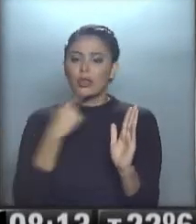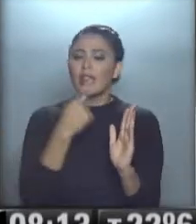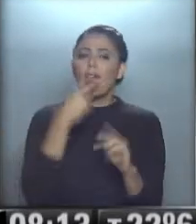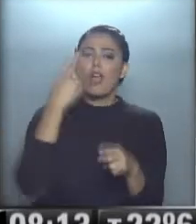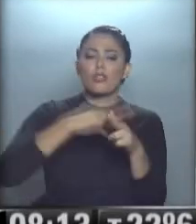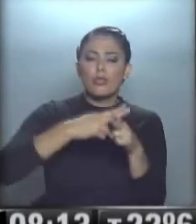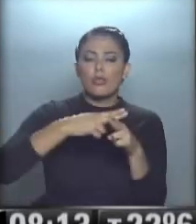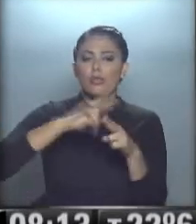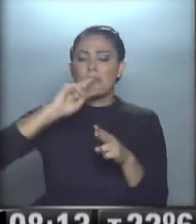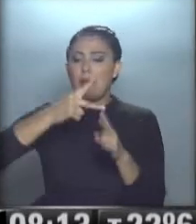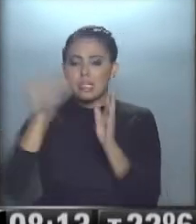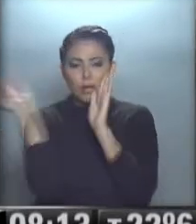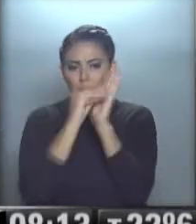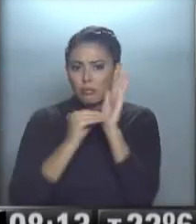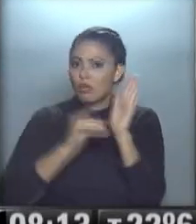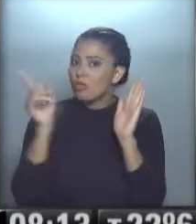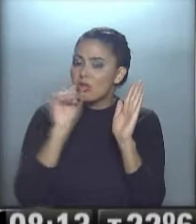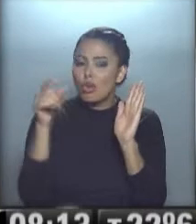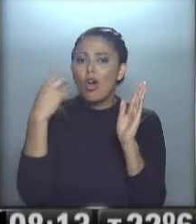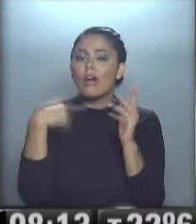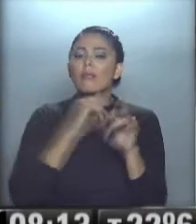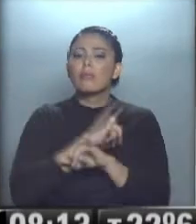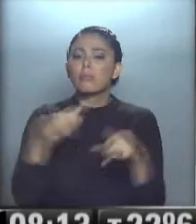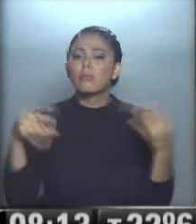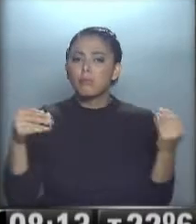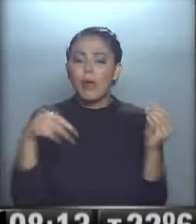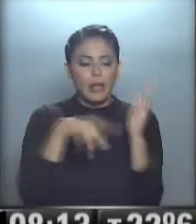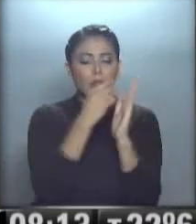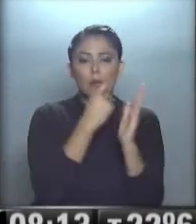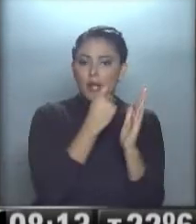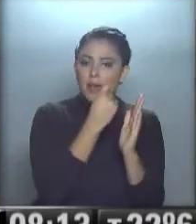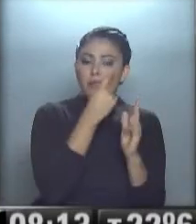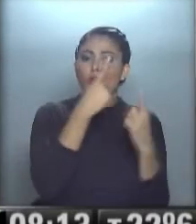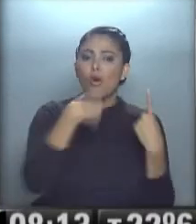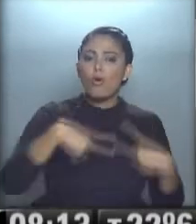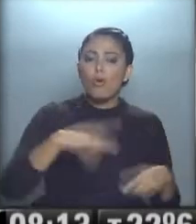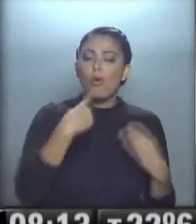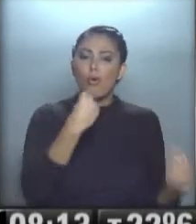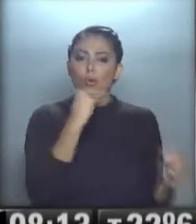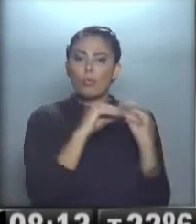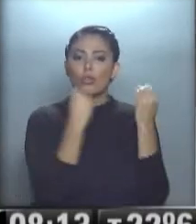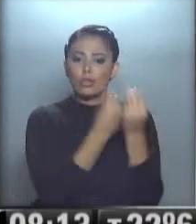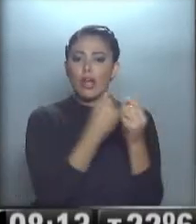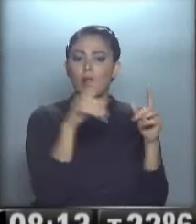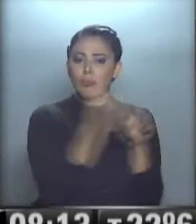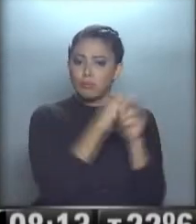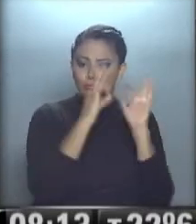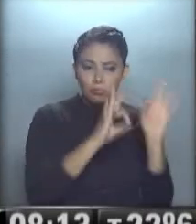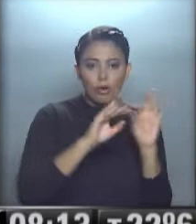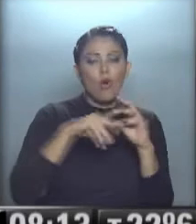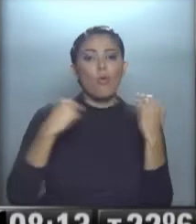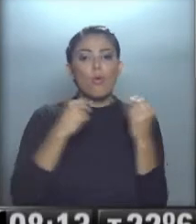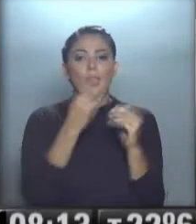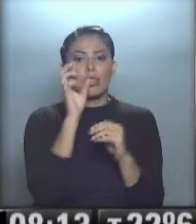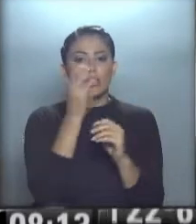apellido los compradores. Lo que estamos publicando es esto, o sea, cuáles son las operaciones autorizadas, cuáles son las efectivamente